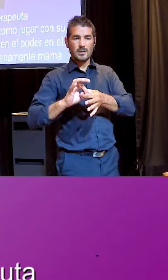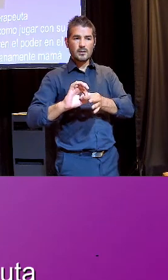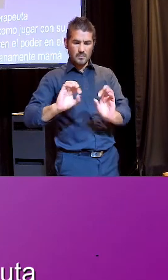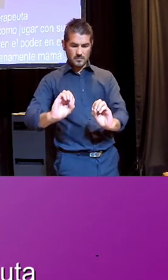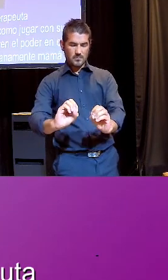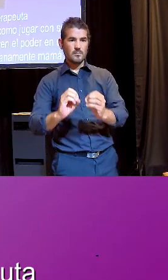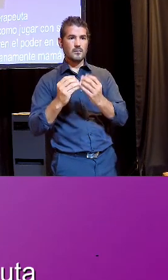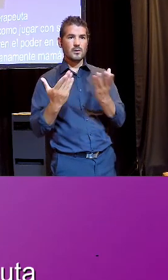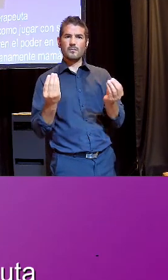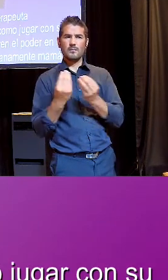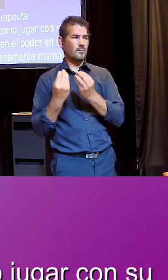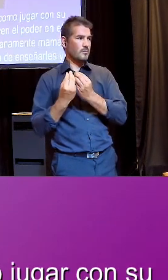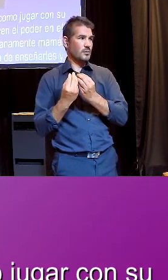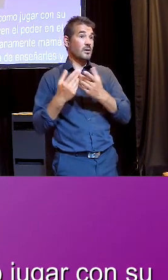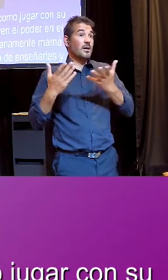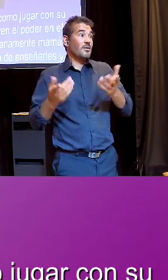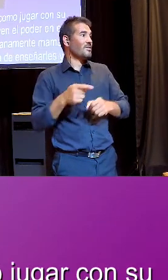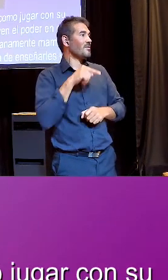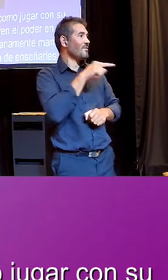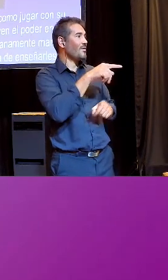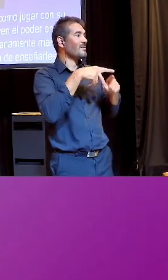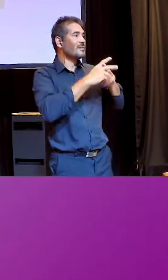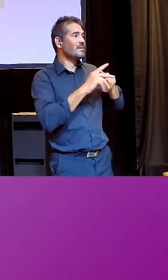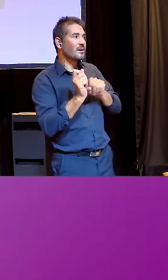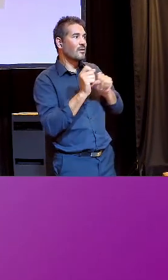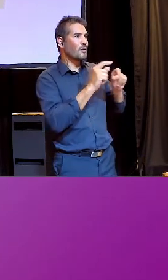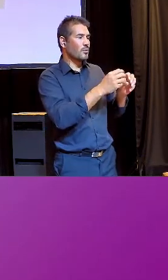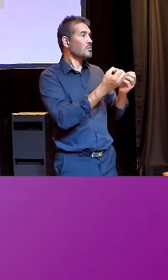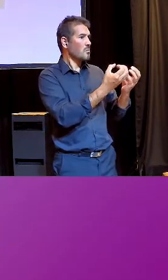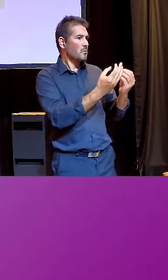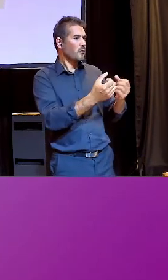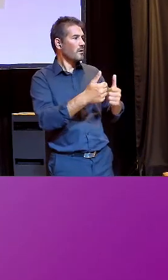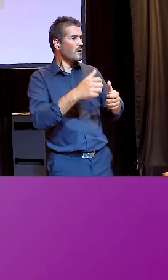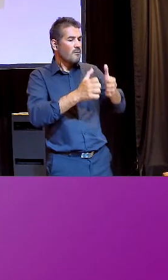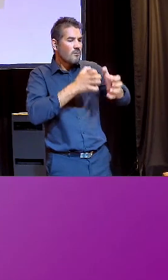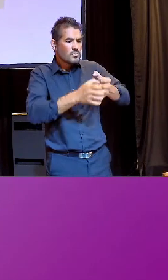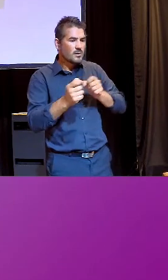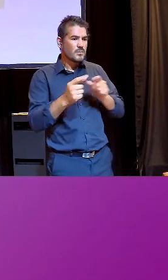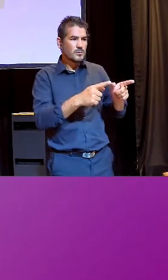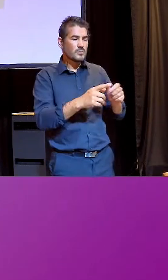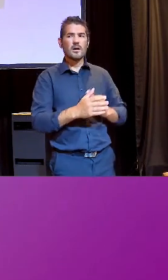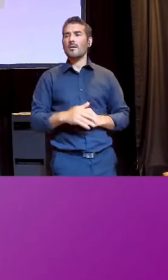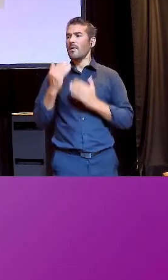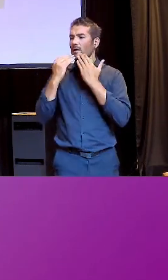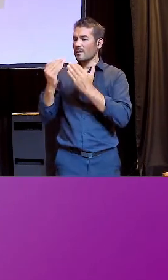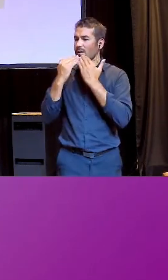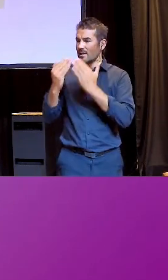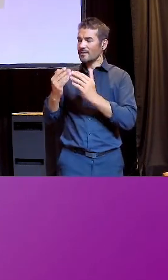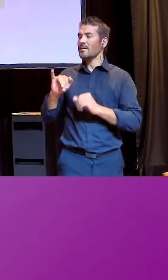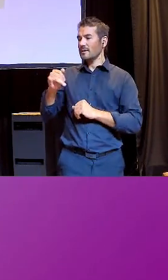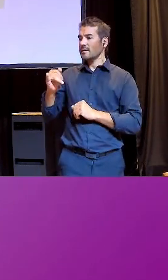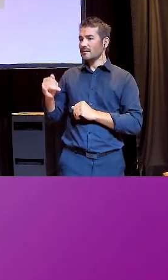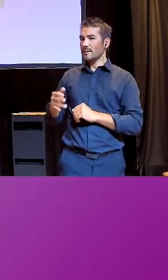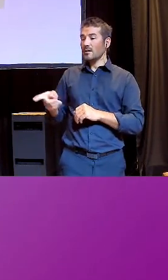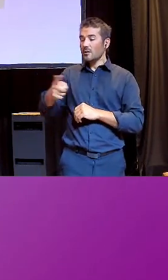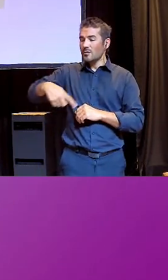de esto que están haciendo en uno de los lugares, la verdad que está funcionando de maravillas. Bueno, gracias por el comentario. Sí, recibimos feedback